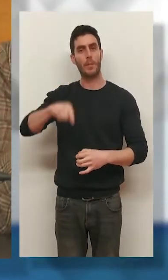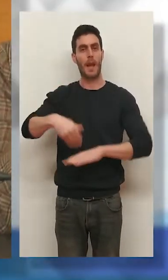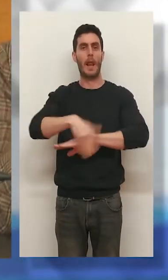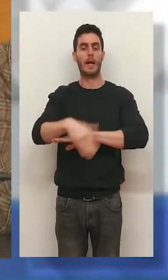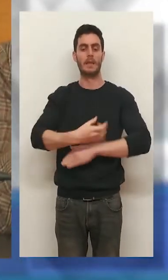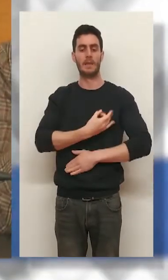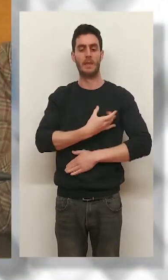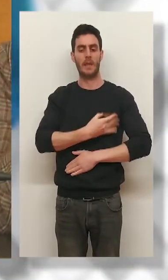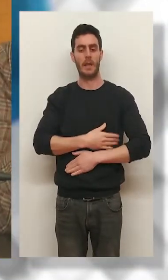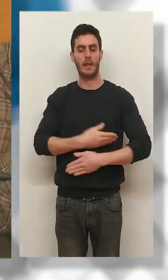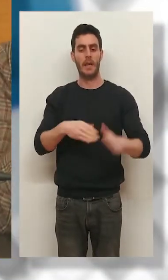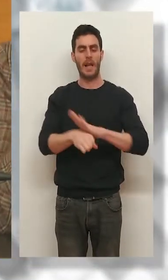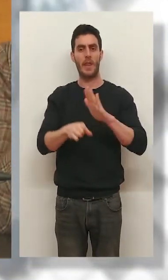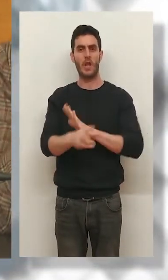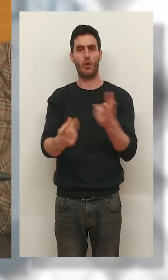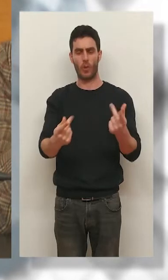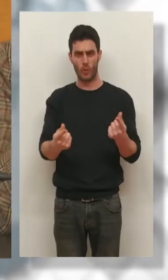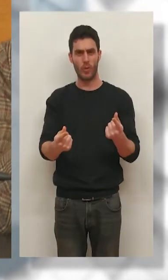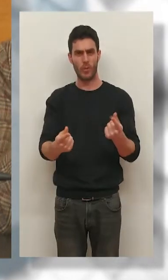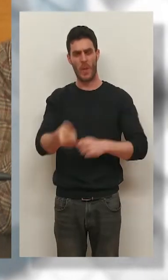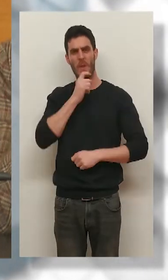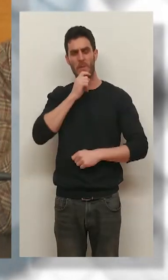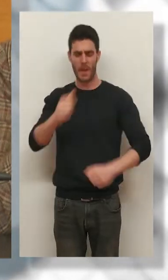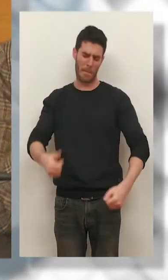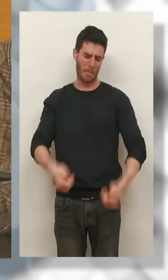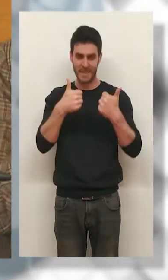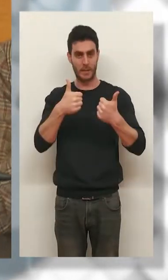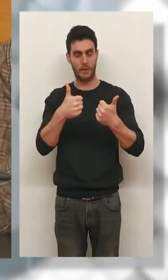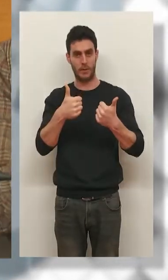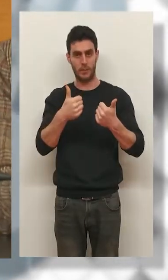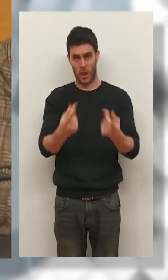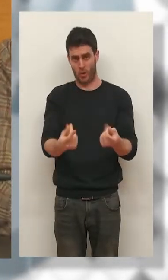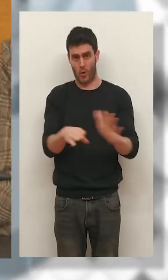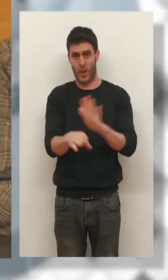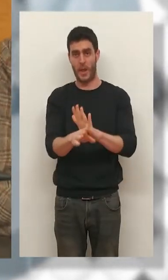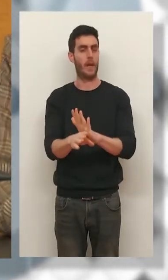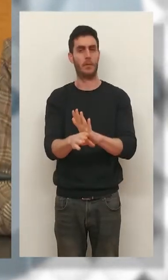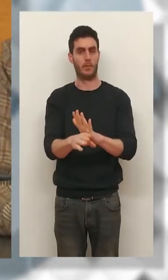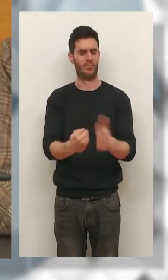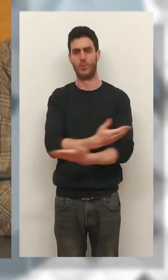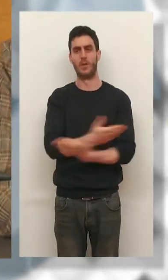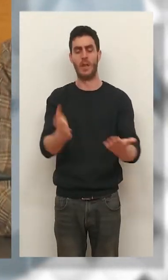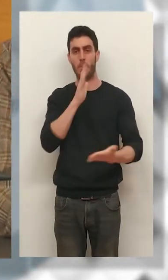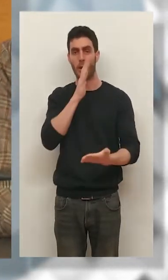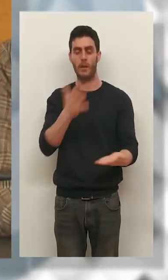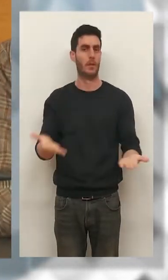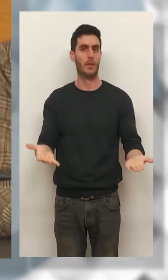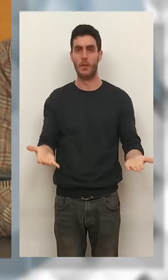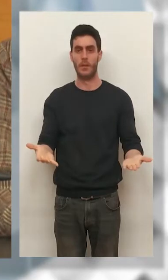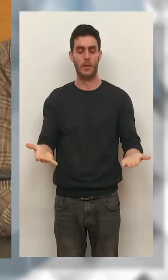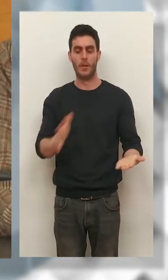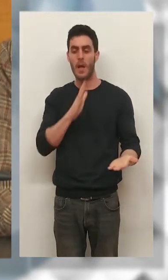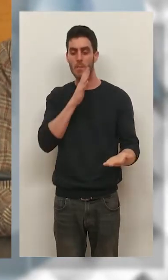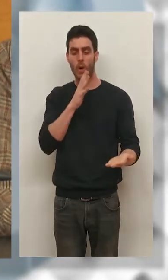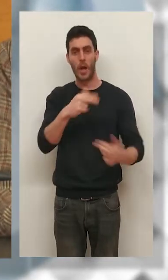ser mucho más difícil, acceder a Logroño, en todos los órdenes. ¿Por qué? Porque va a haber una serie de obras